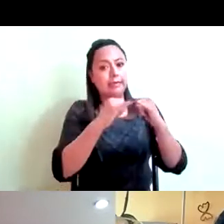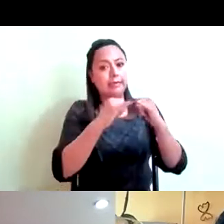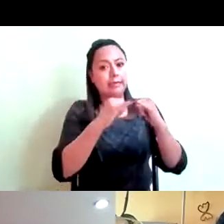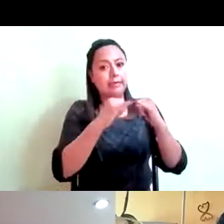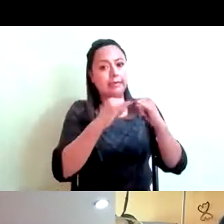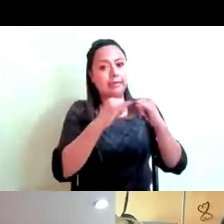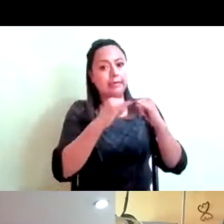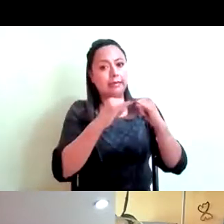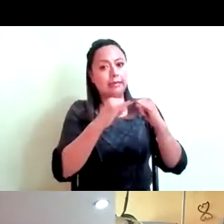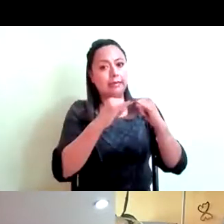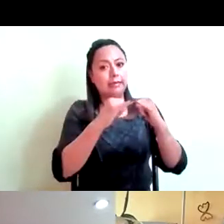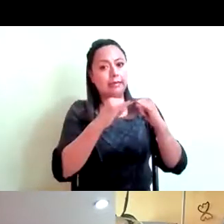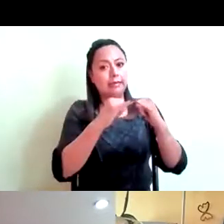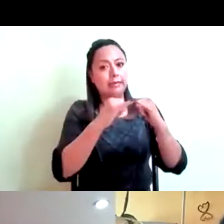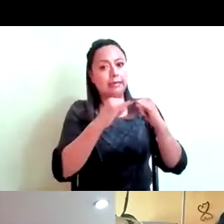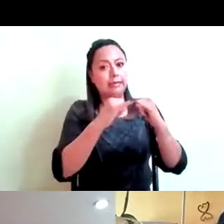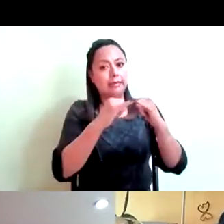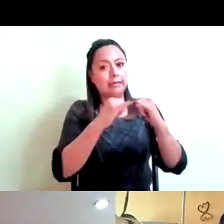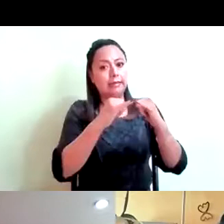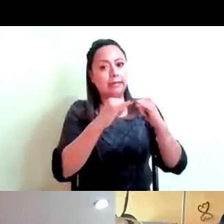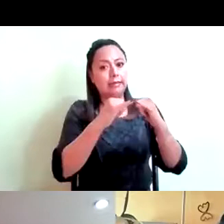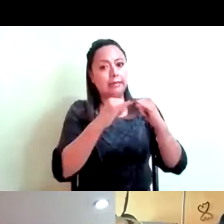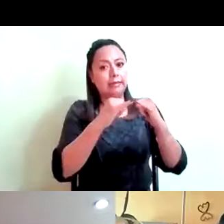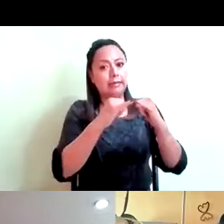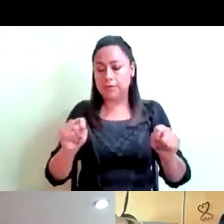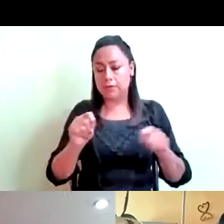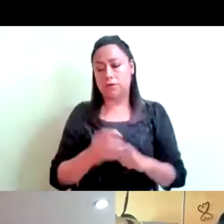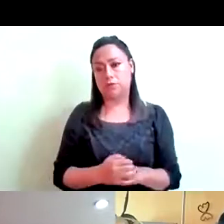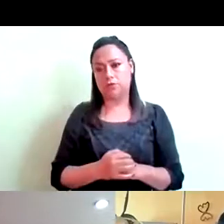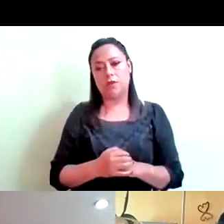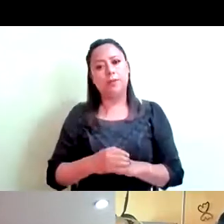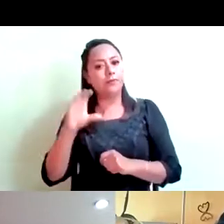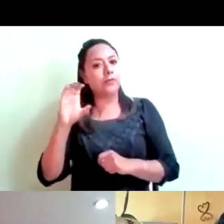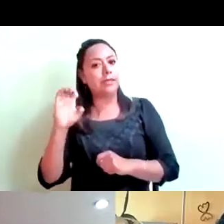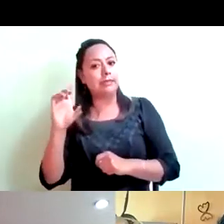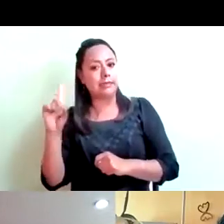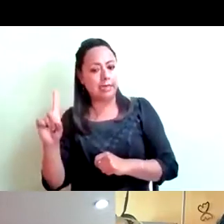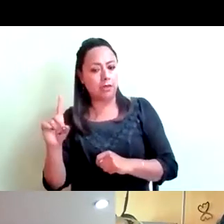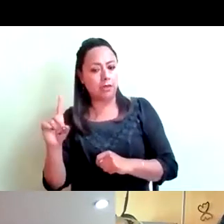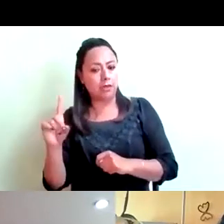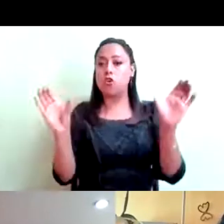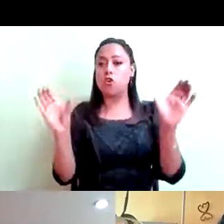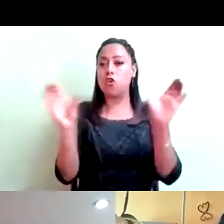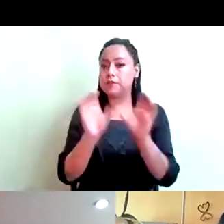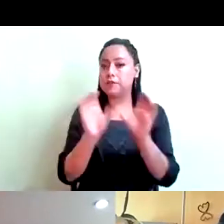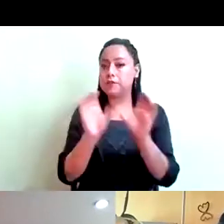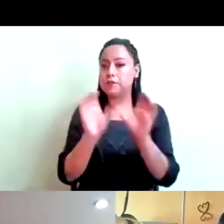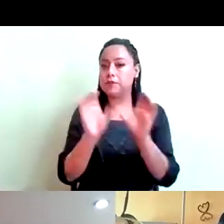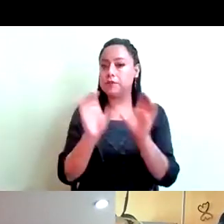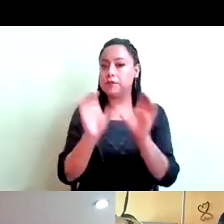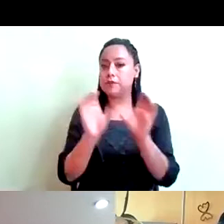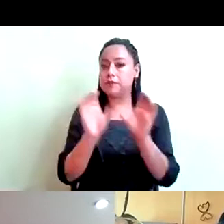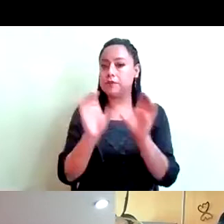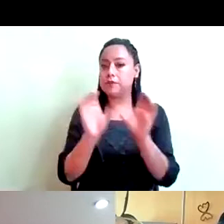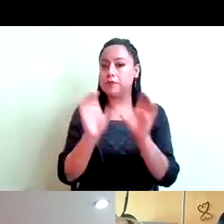títulos, cédulas o certificaciones en área de salud. Por lo anteriormente expuesto